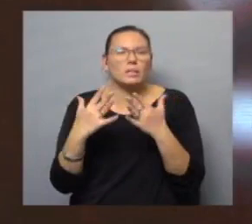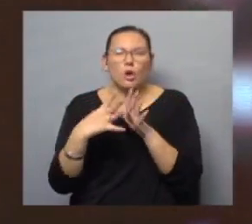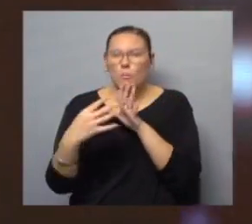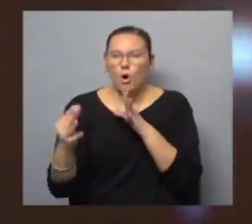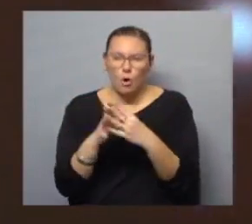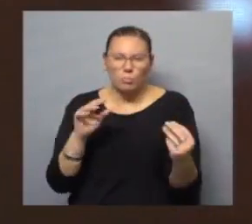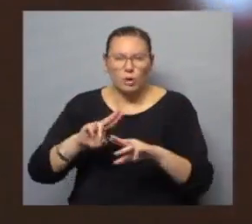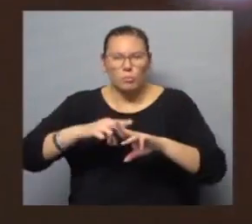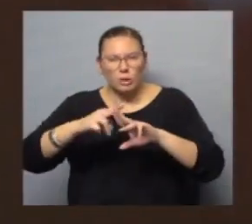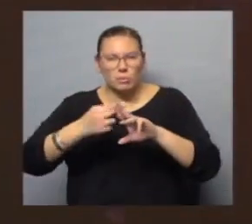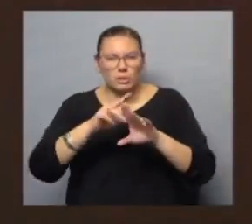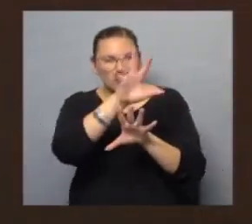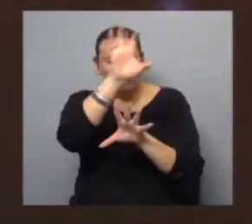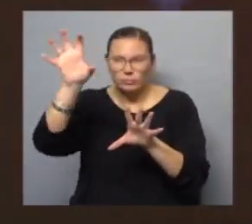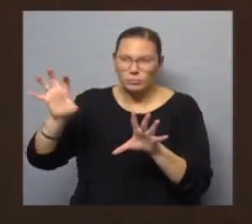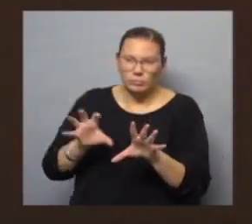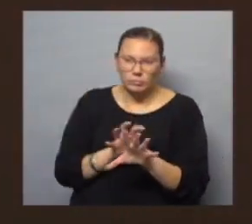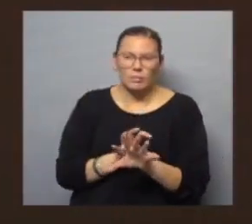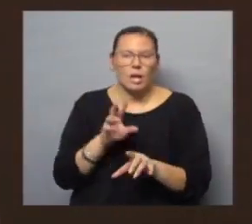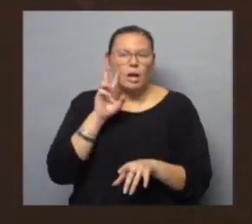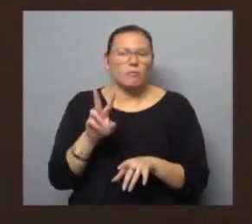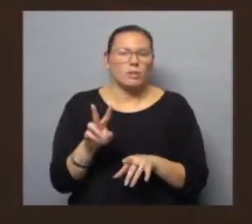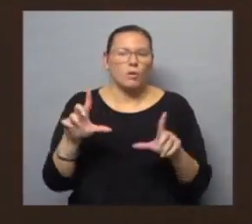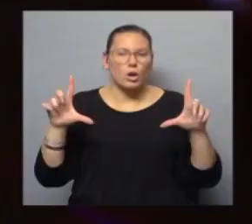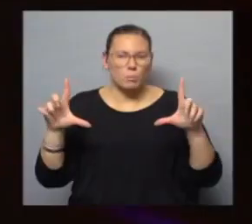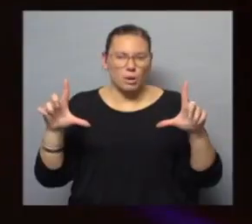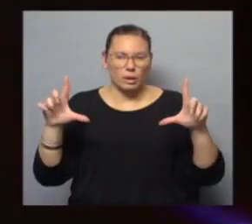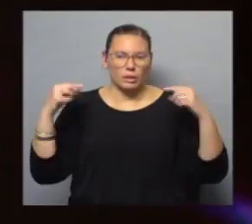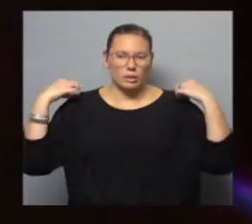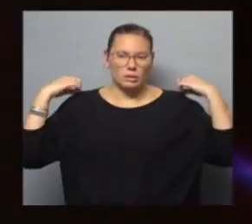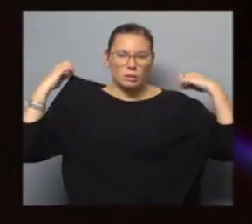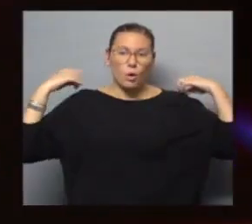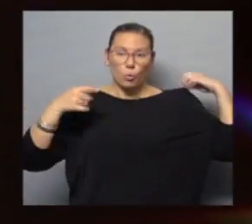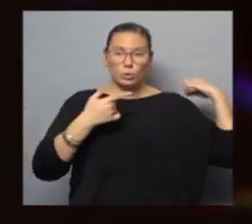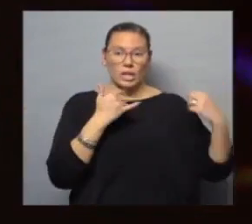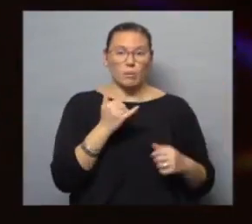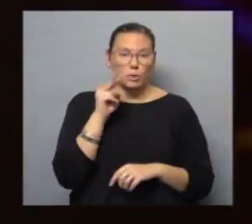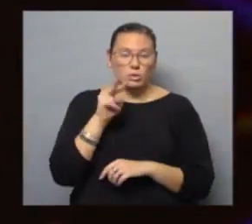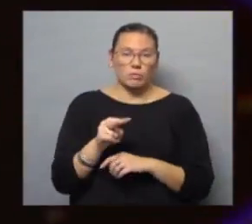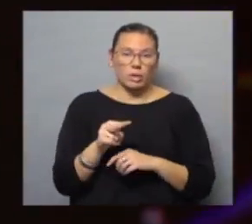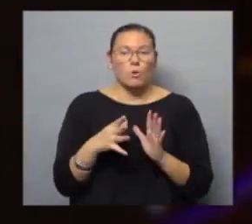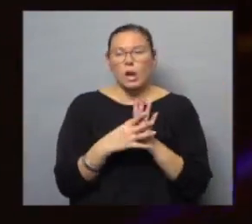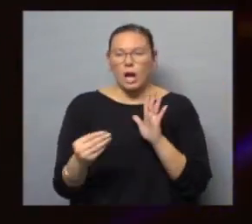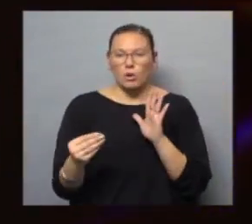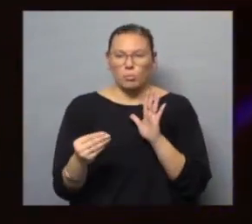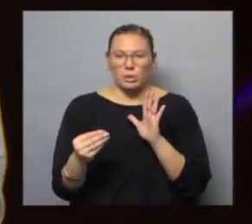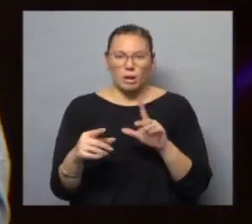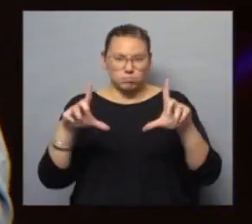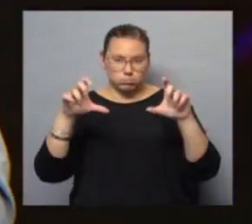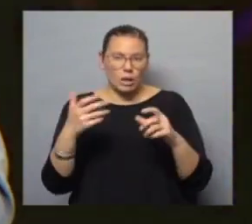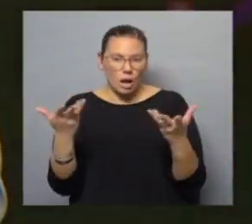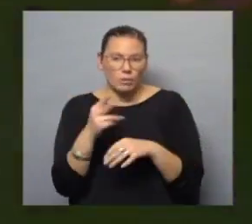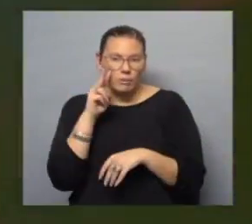uno repitiera la galaxia en diferentes partes. Vemos la imagen donde justamente se ve ese ejemplo de la copia, ¿no? Es una captura, la vemos